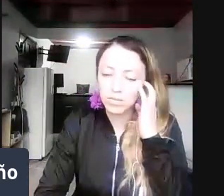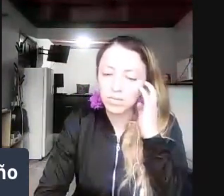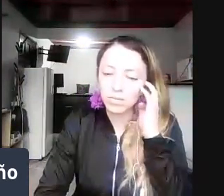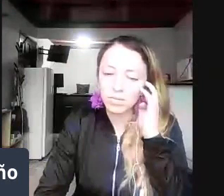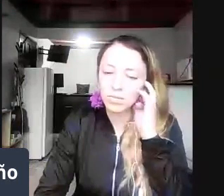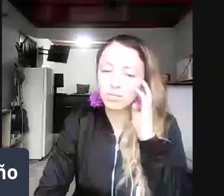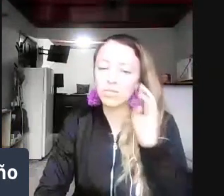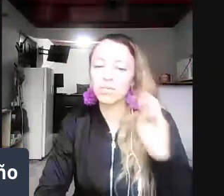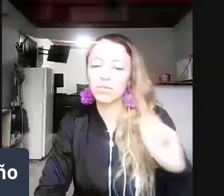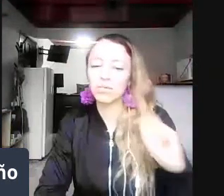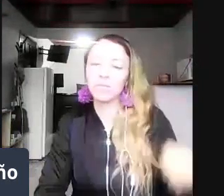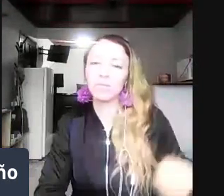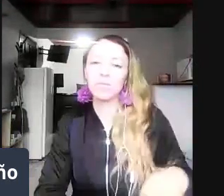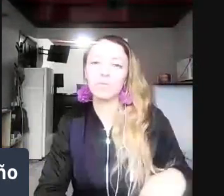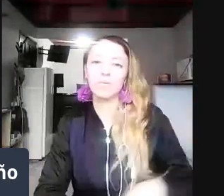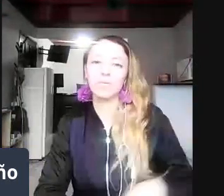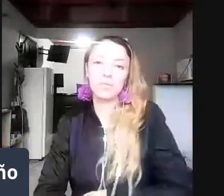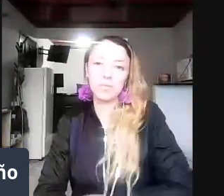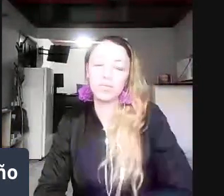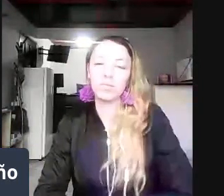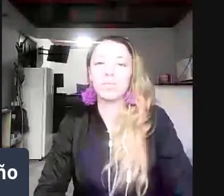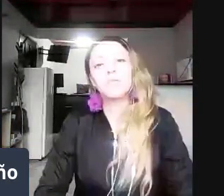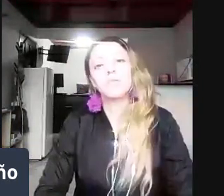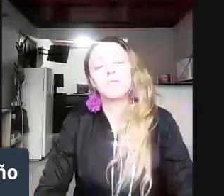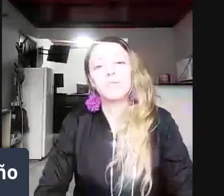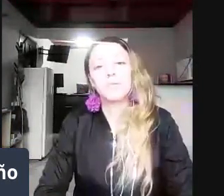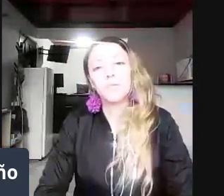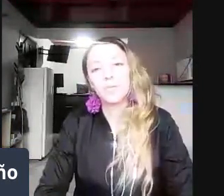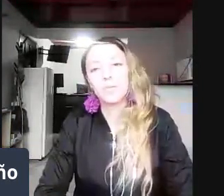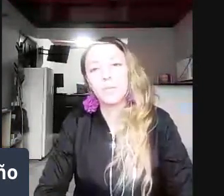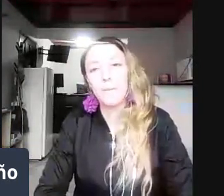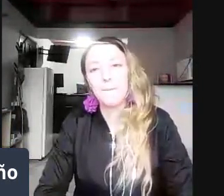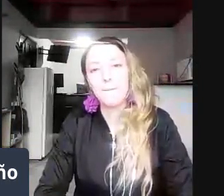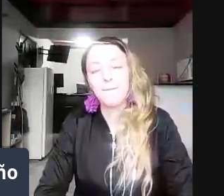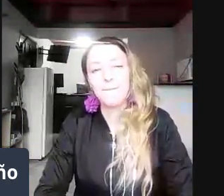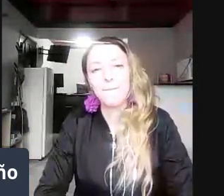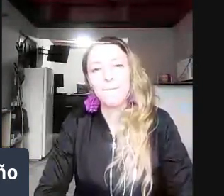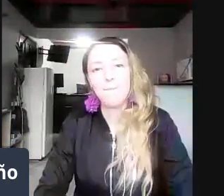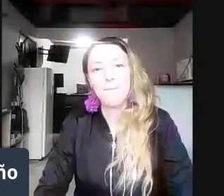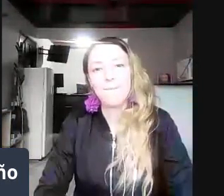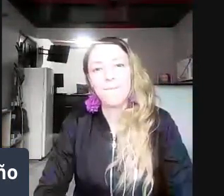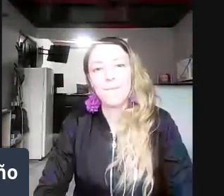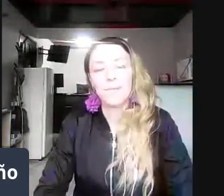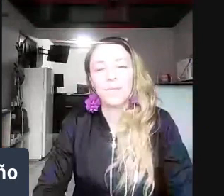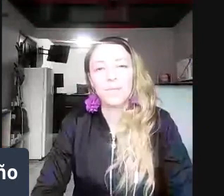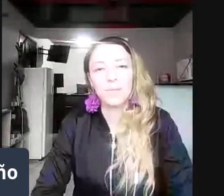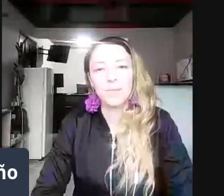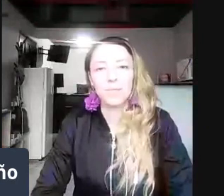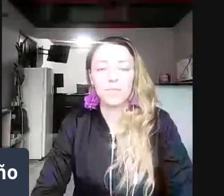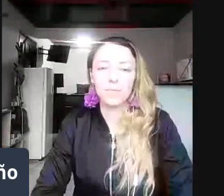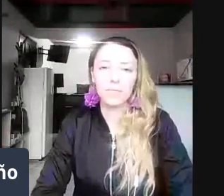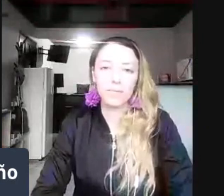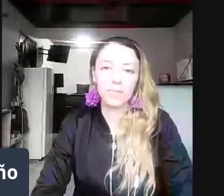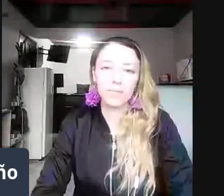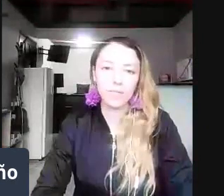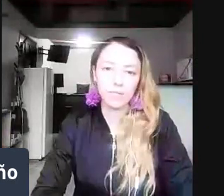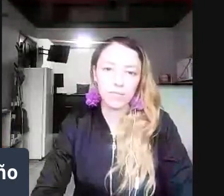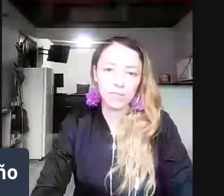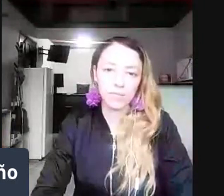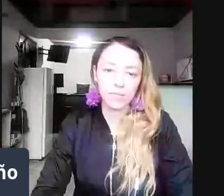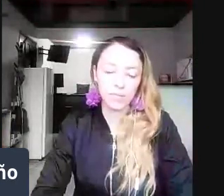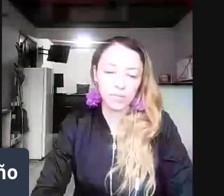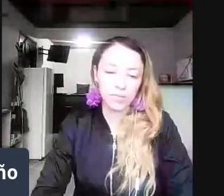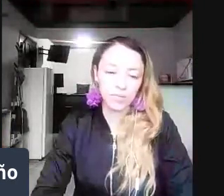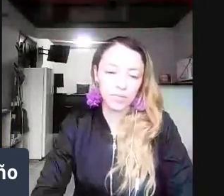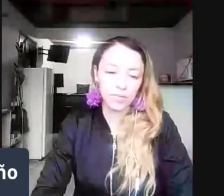a los amigos de jaime el colegio y la investigación completa 6 allí ya había una recopilación